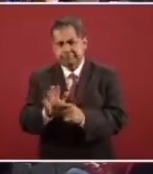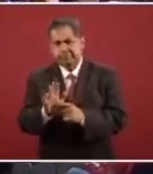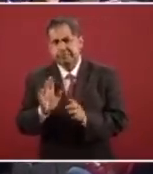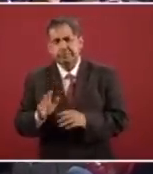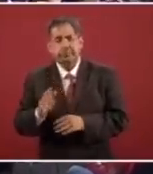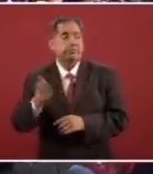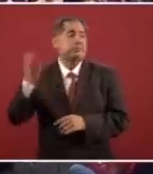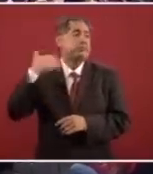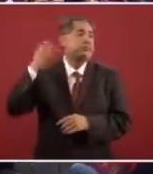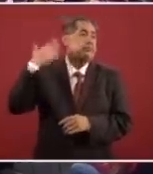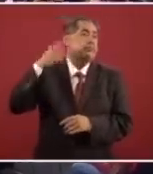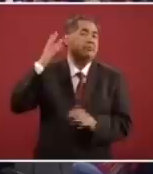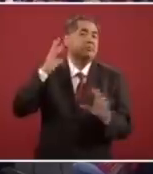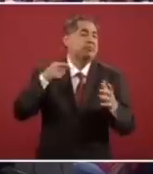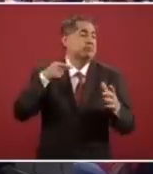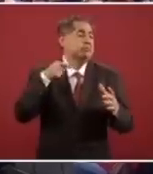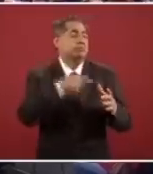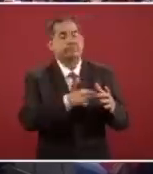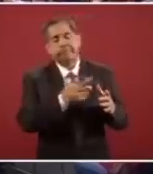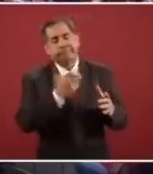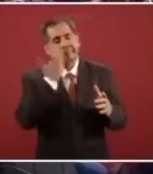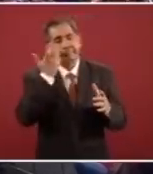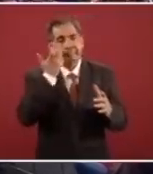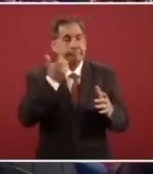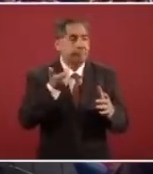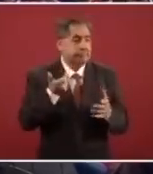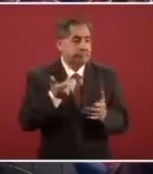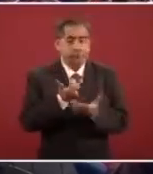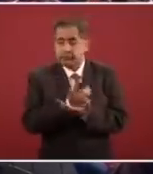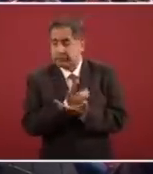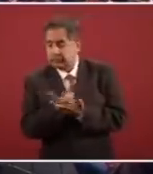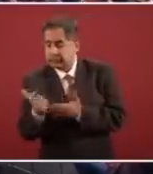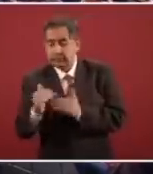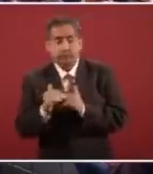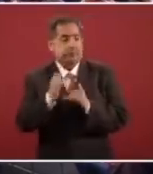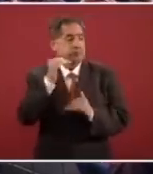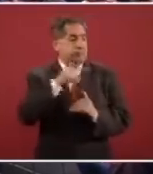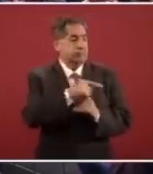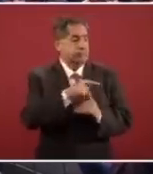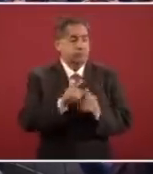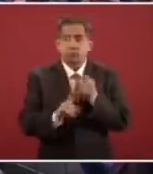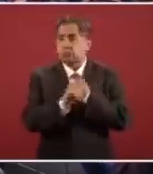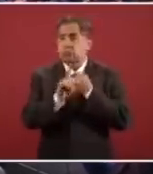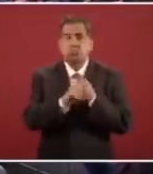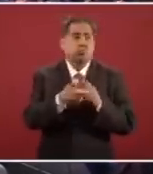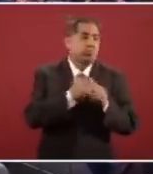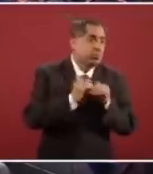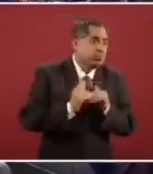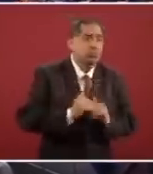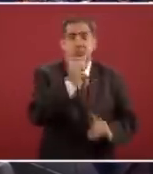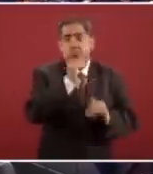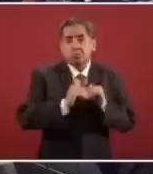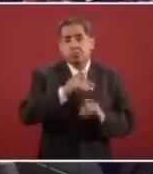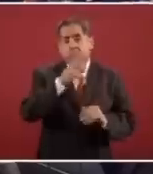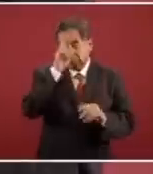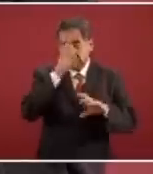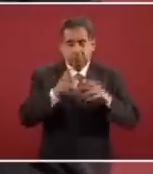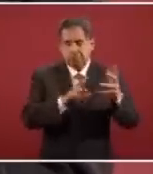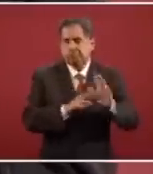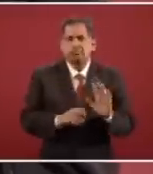un mito el que si aumentaba el salario iba a haber inflación. O sea,